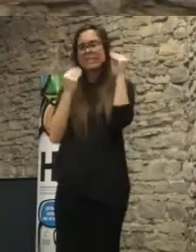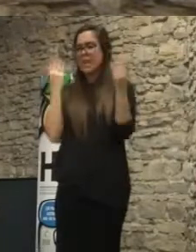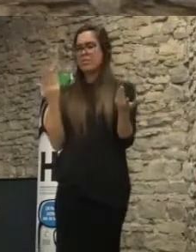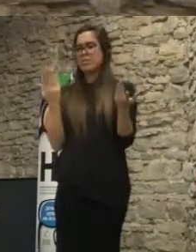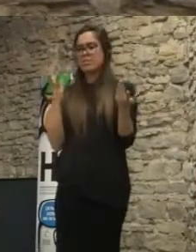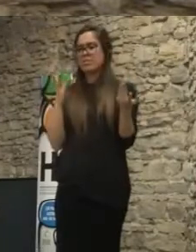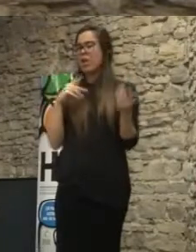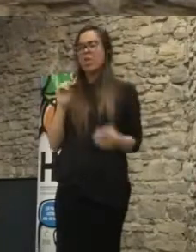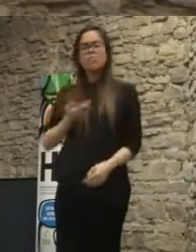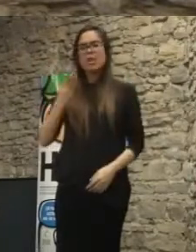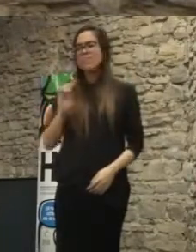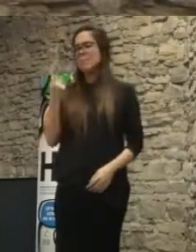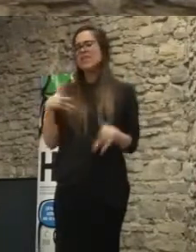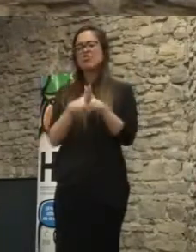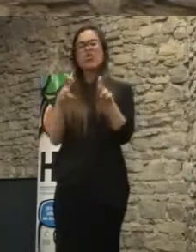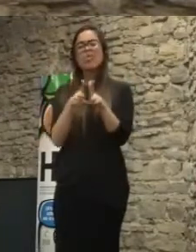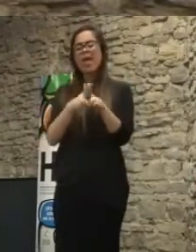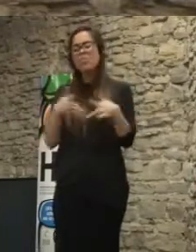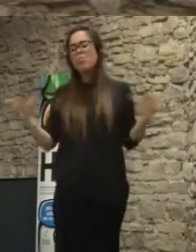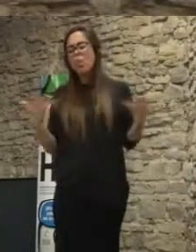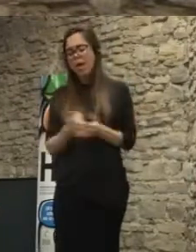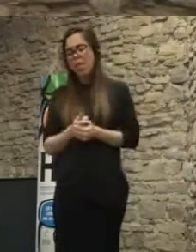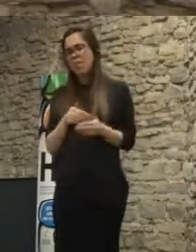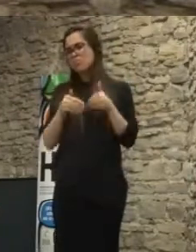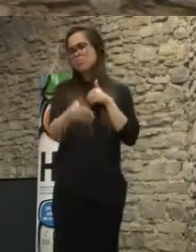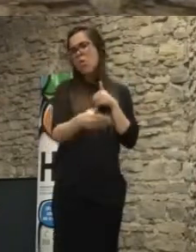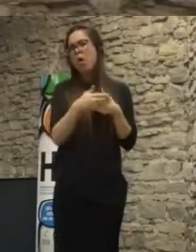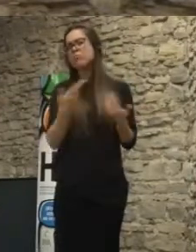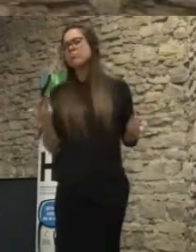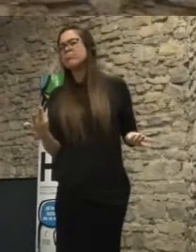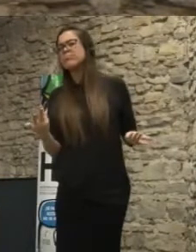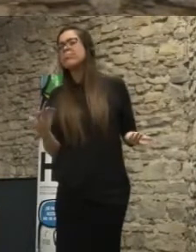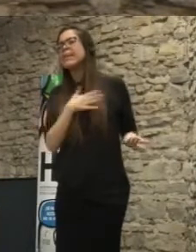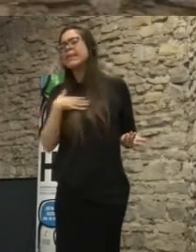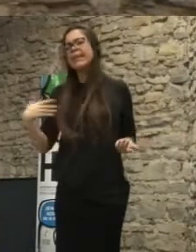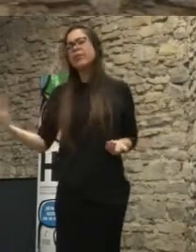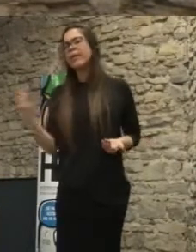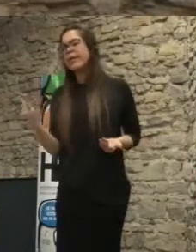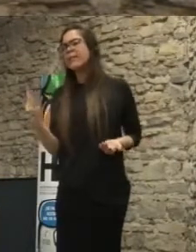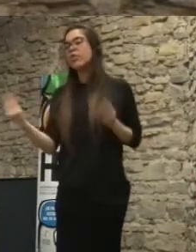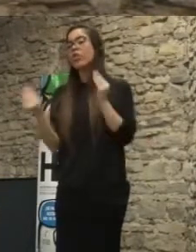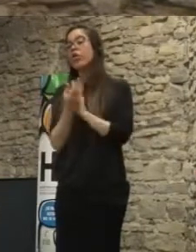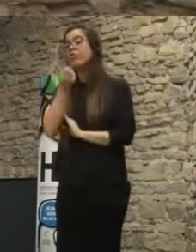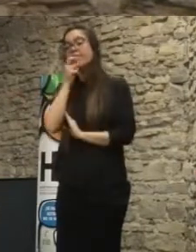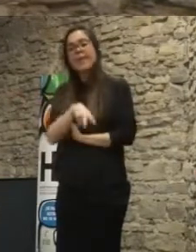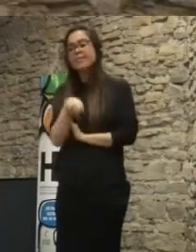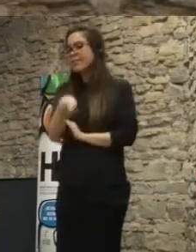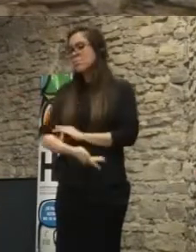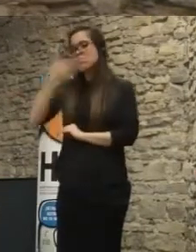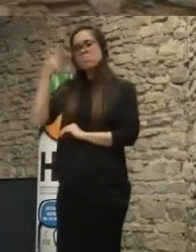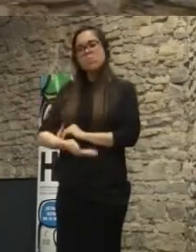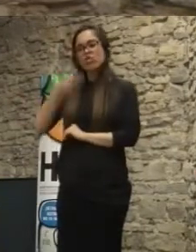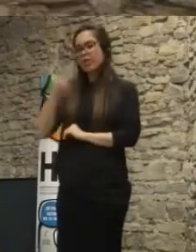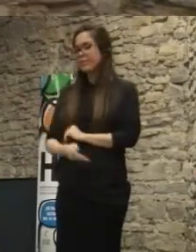sociedad queremos y con quién la queremos construir, es fundamental. Y eso es hablar